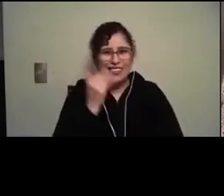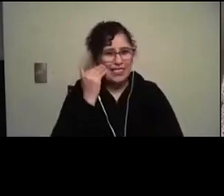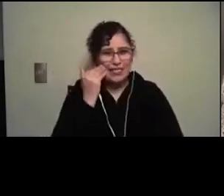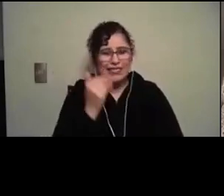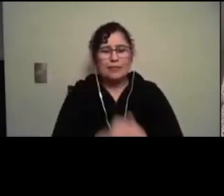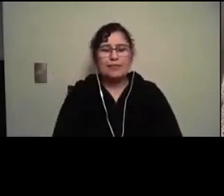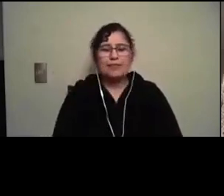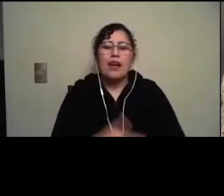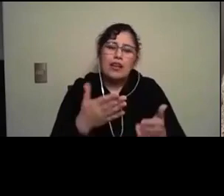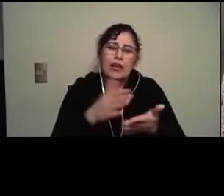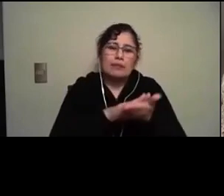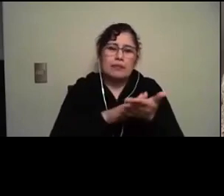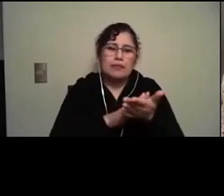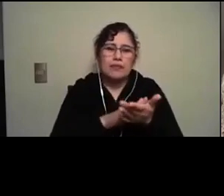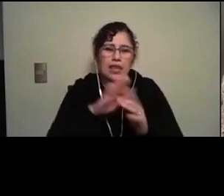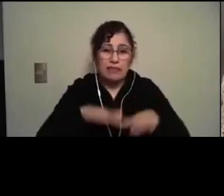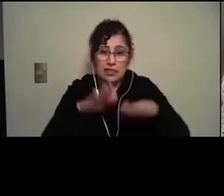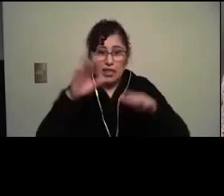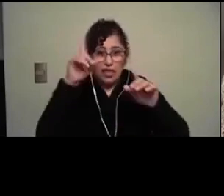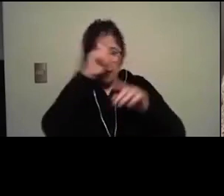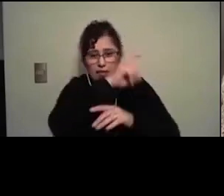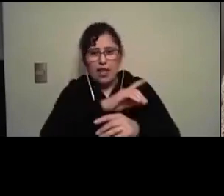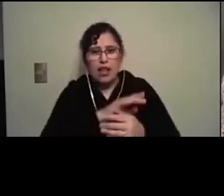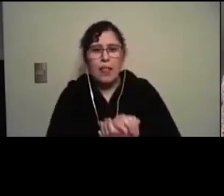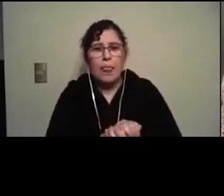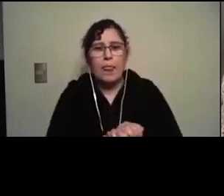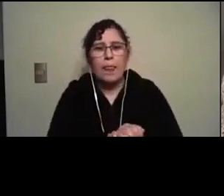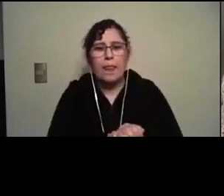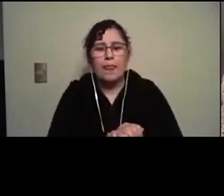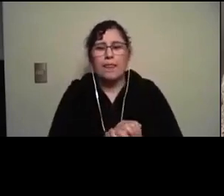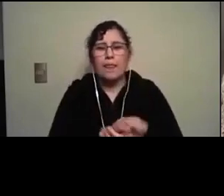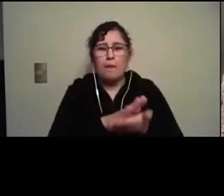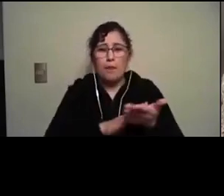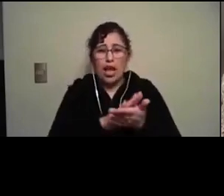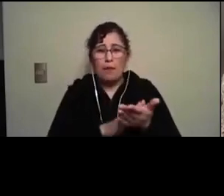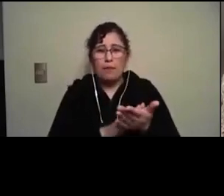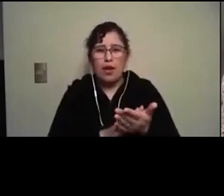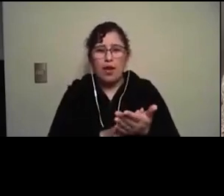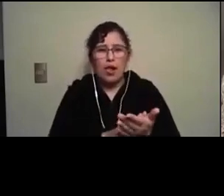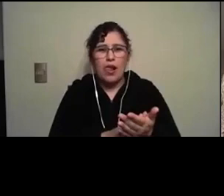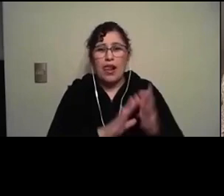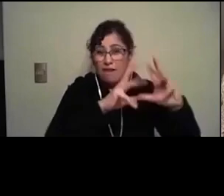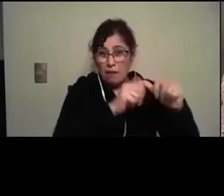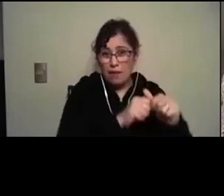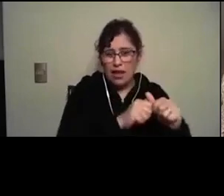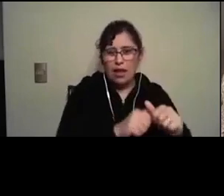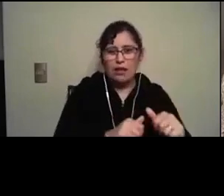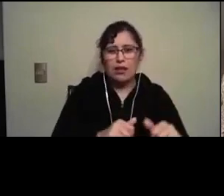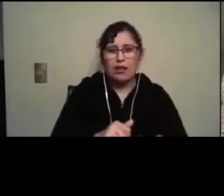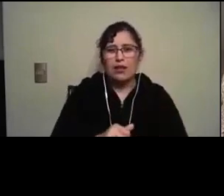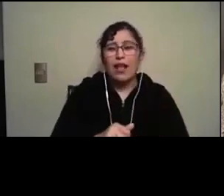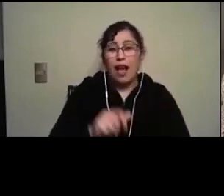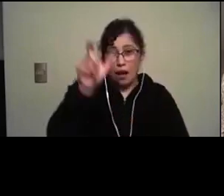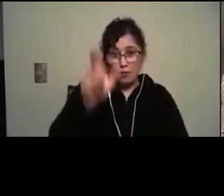de repente que una persona te esté preguntando todo el rato lo mismo como que de cierta forma te